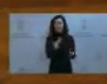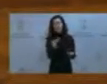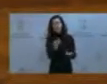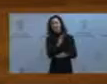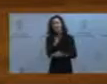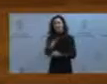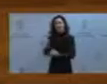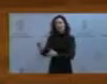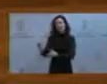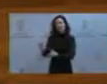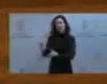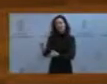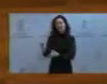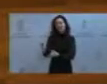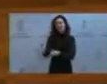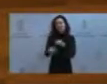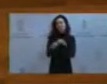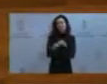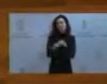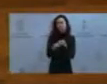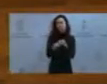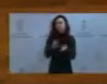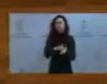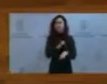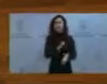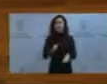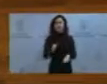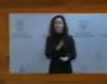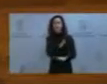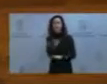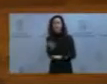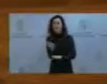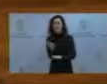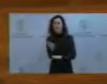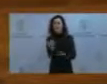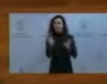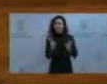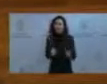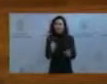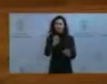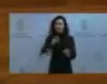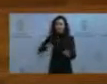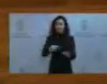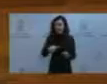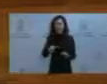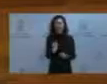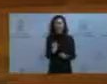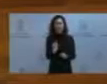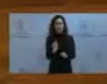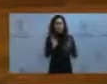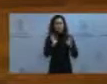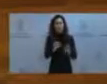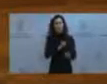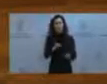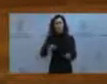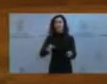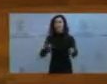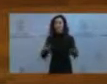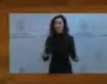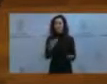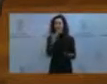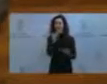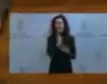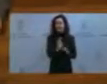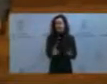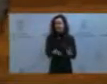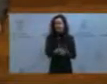otros medios accesorios, en este caso a la privada, no a las entidades sin ánimo de lucro. a la privada. Por ejemplo, y le